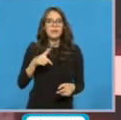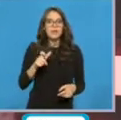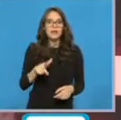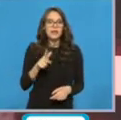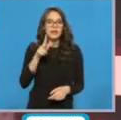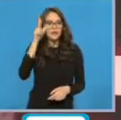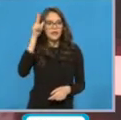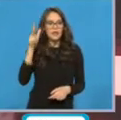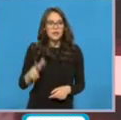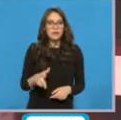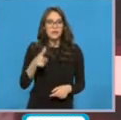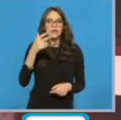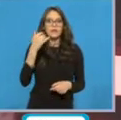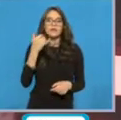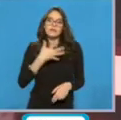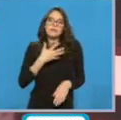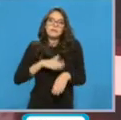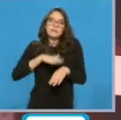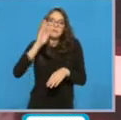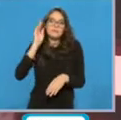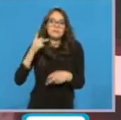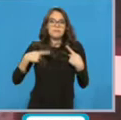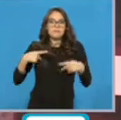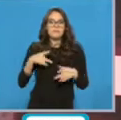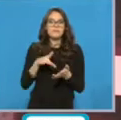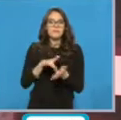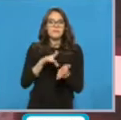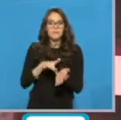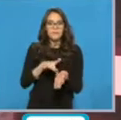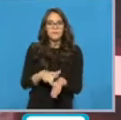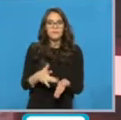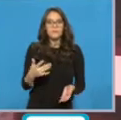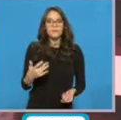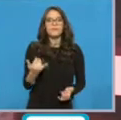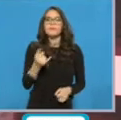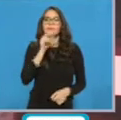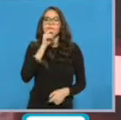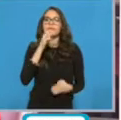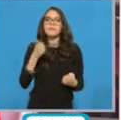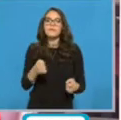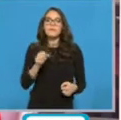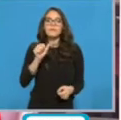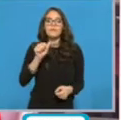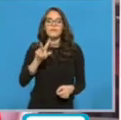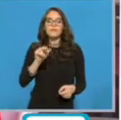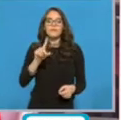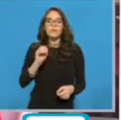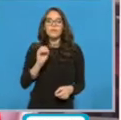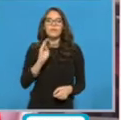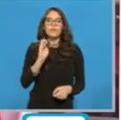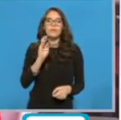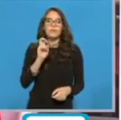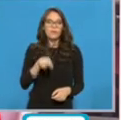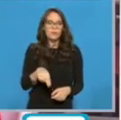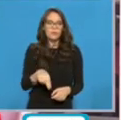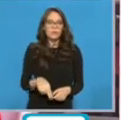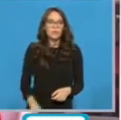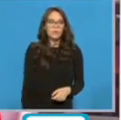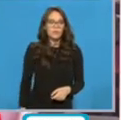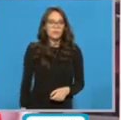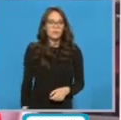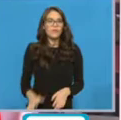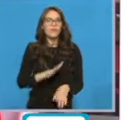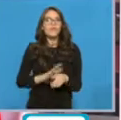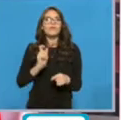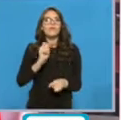donde tenemos más participación por parte de los locatarios, y también está Álvaro Obregón. Ok. Y ahora, ¿cuál es